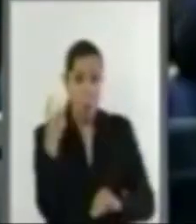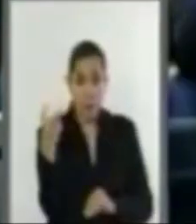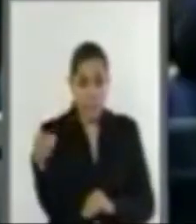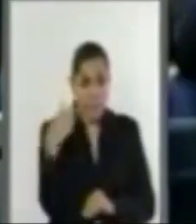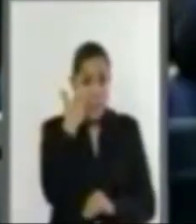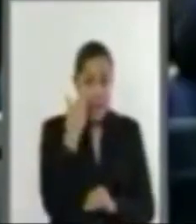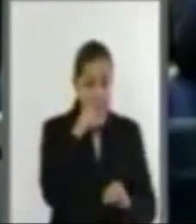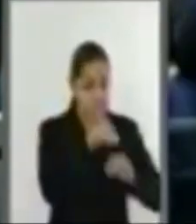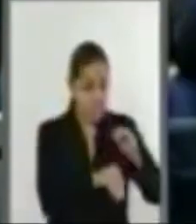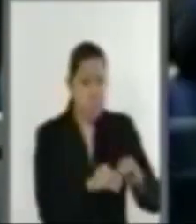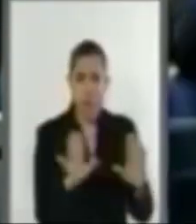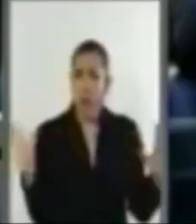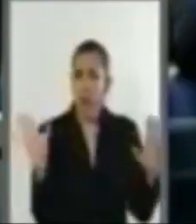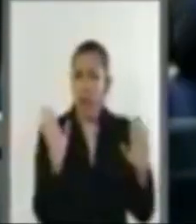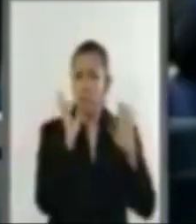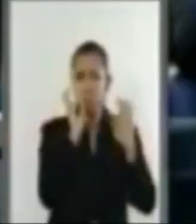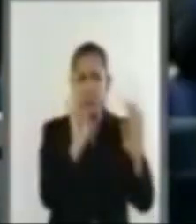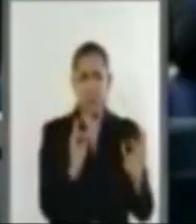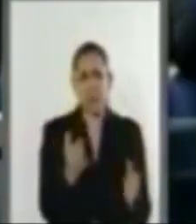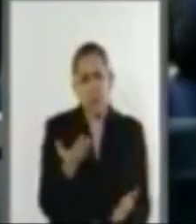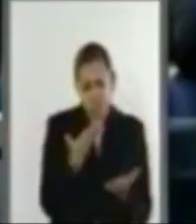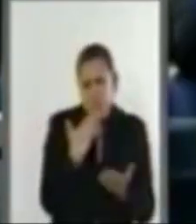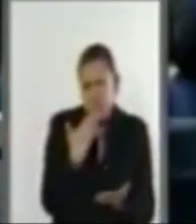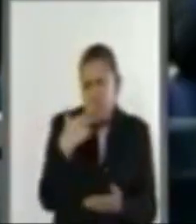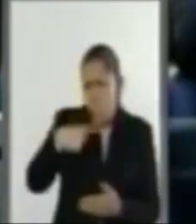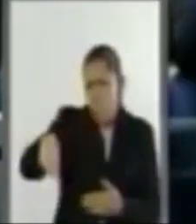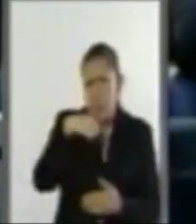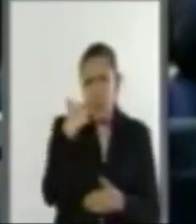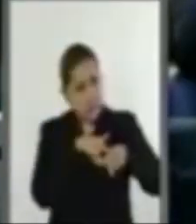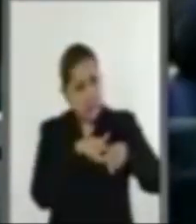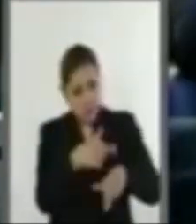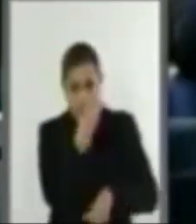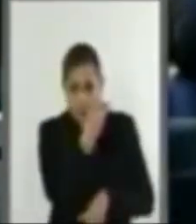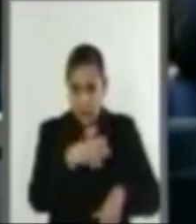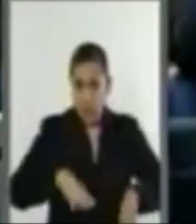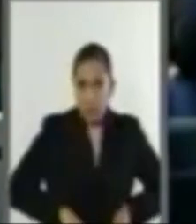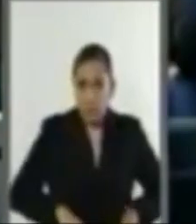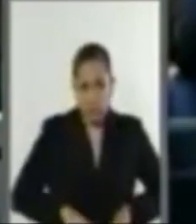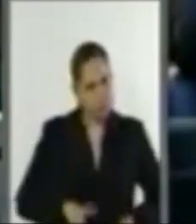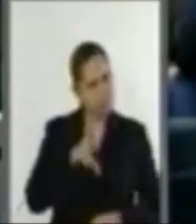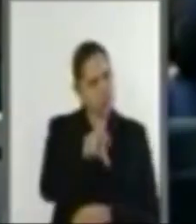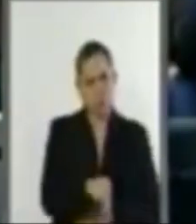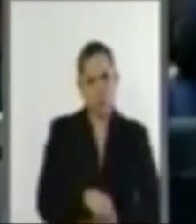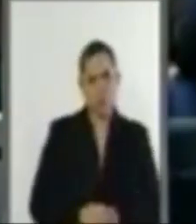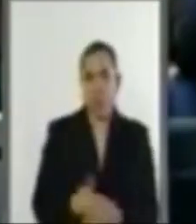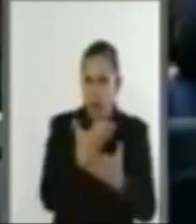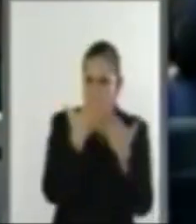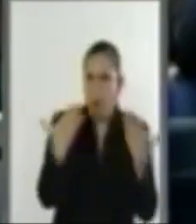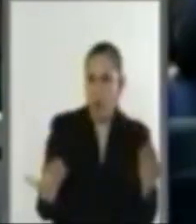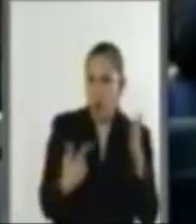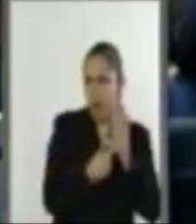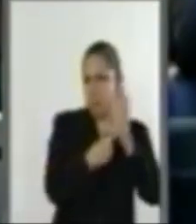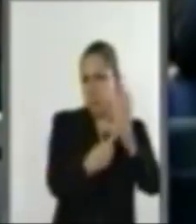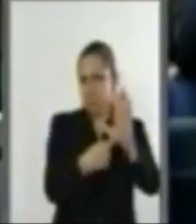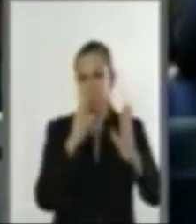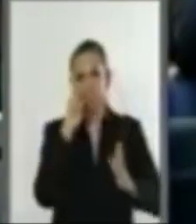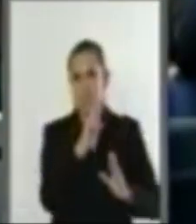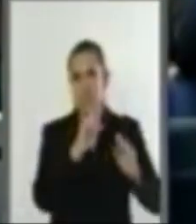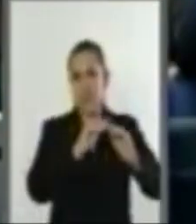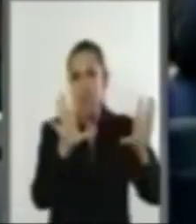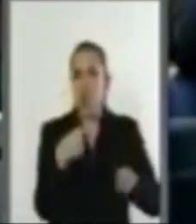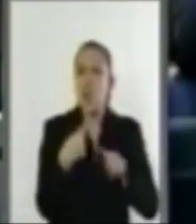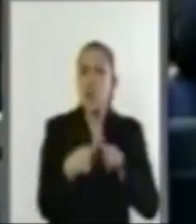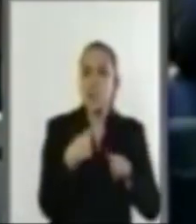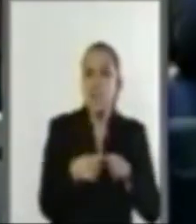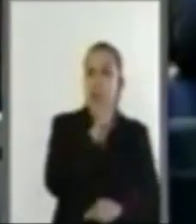rechazó que su bancada impulsado a cordero arrolló en detrimento de los senadores del pan pero vamos con la voz de herrera